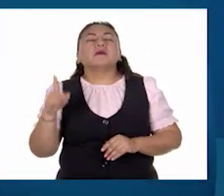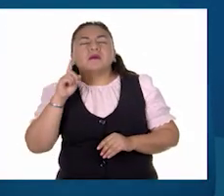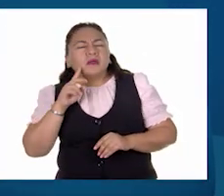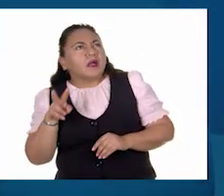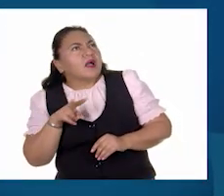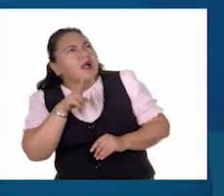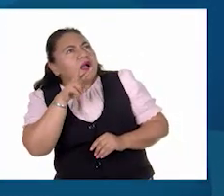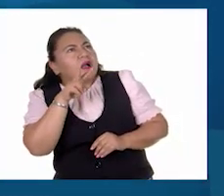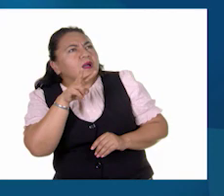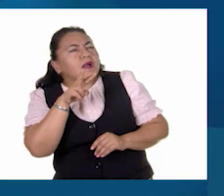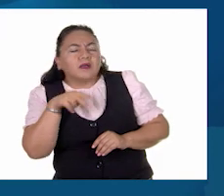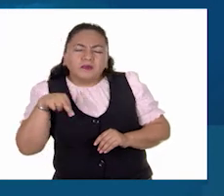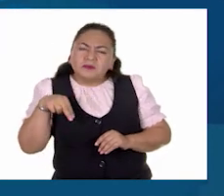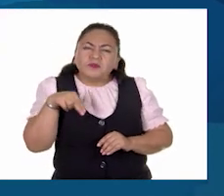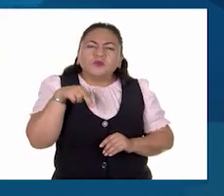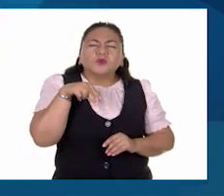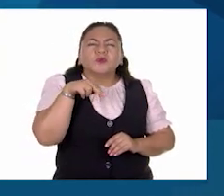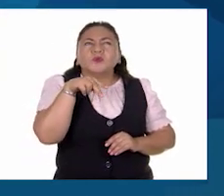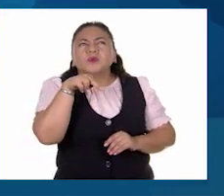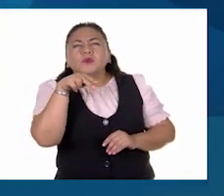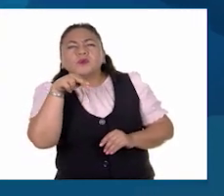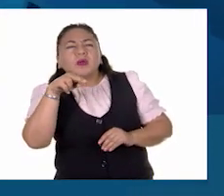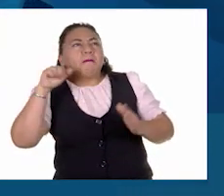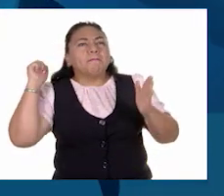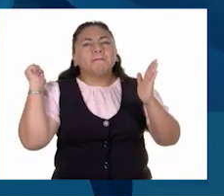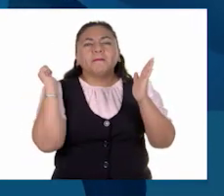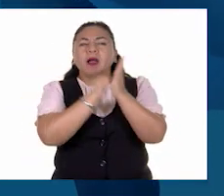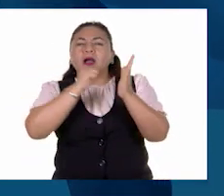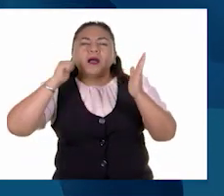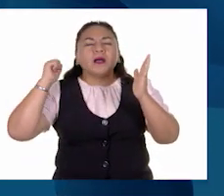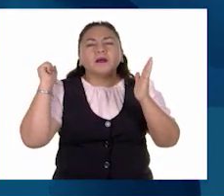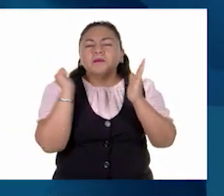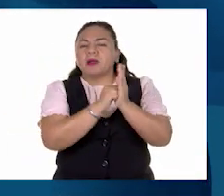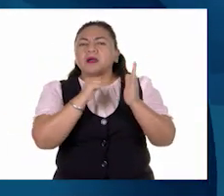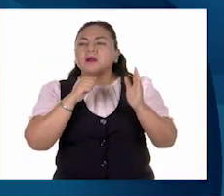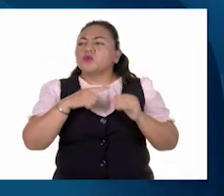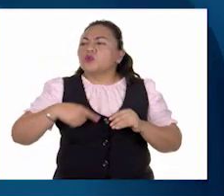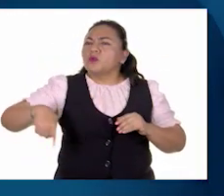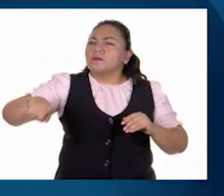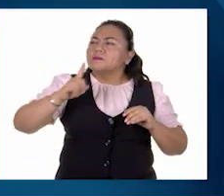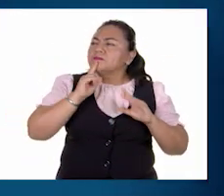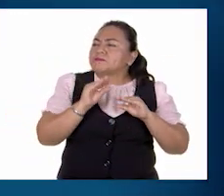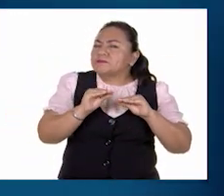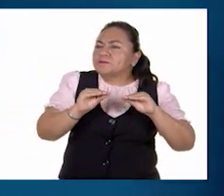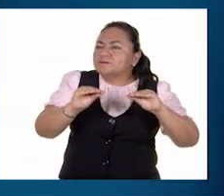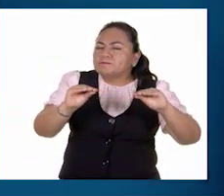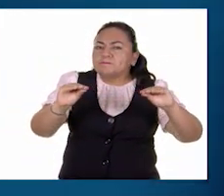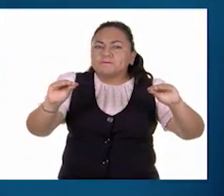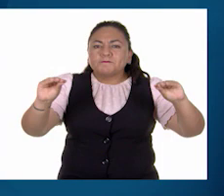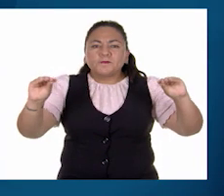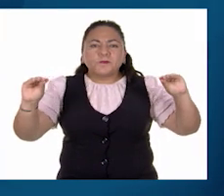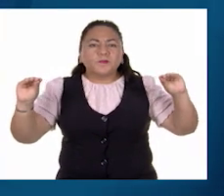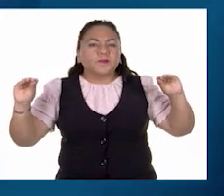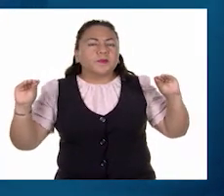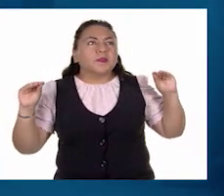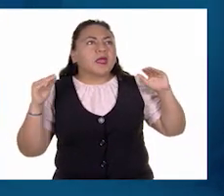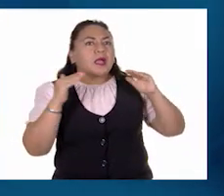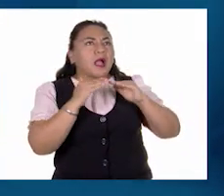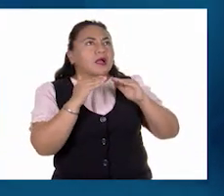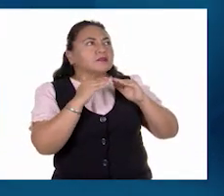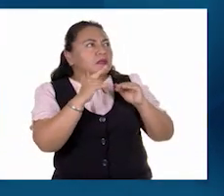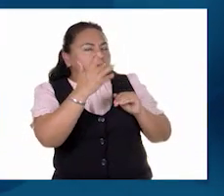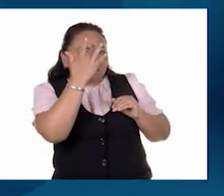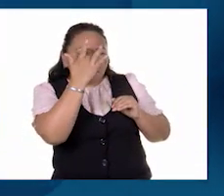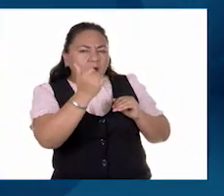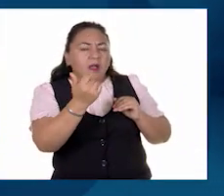sube, sube y golpea atribulada. Todo sigue en silencio, que la casa está encantada. Tan